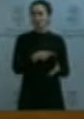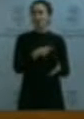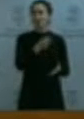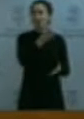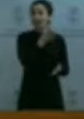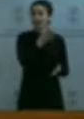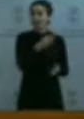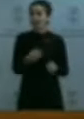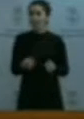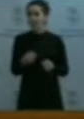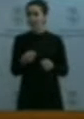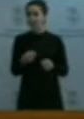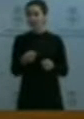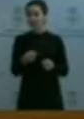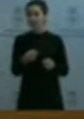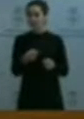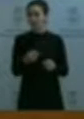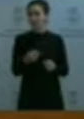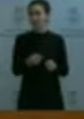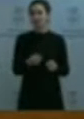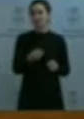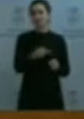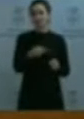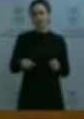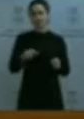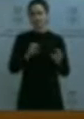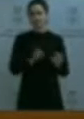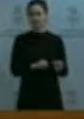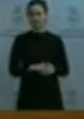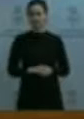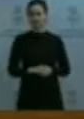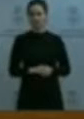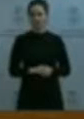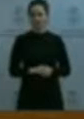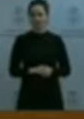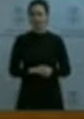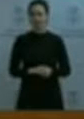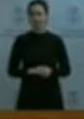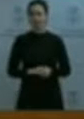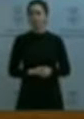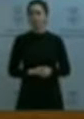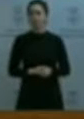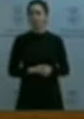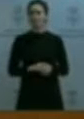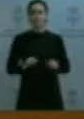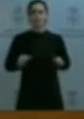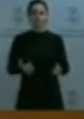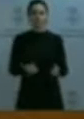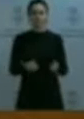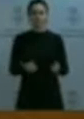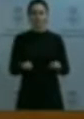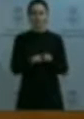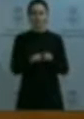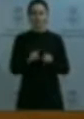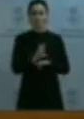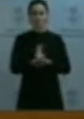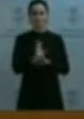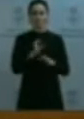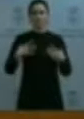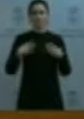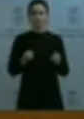81 denuncias. De esas, en principio, la Consejería de Sanidad nada sabía. Bien, ¿dónde han quedado esas 81